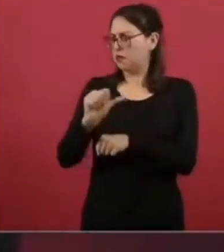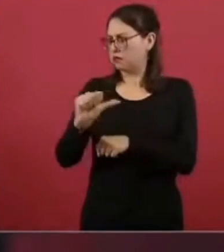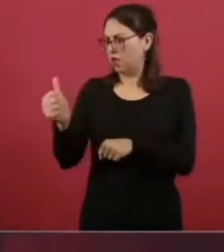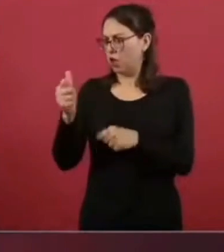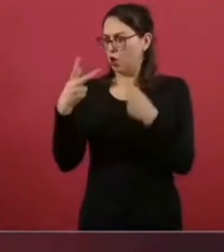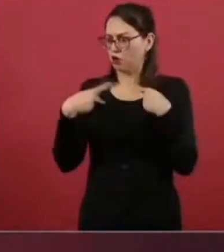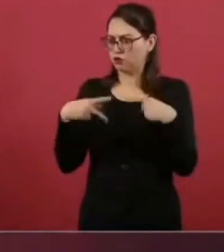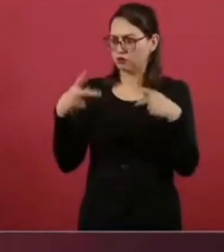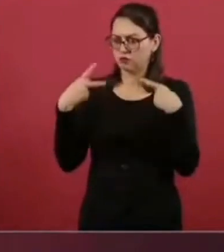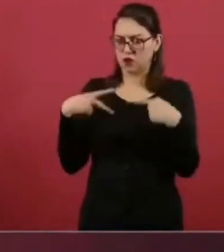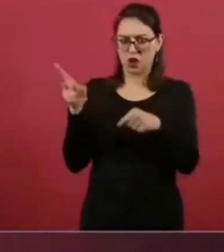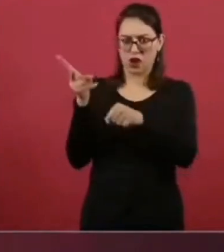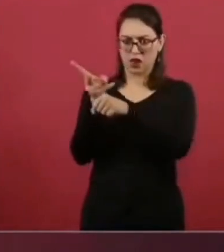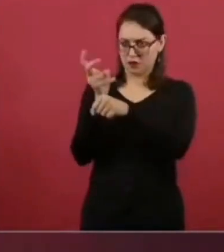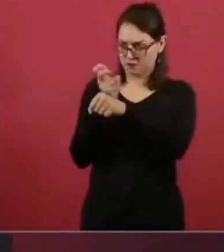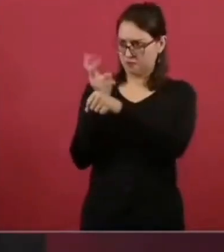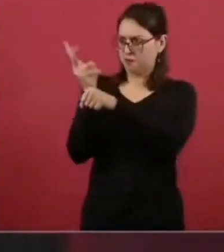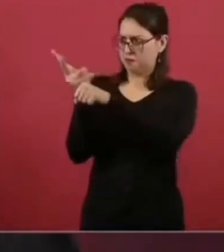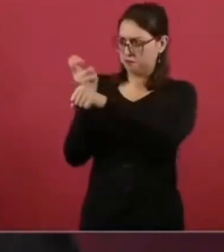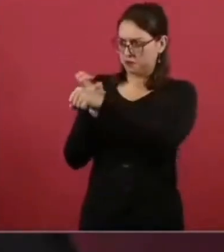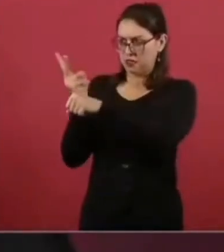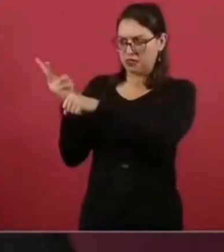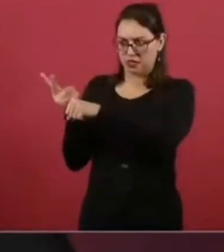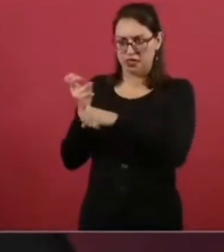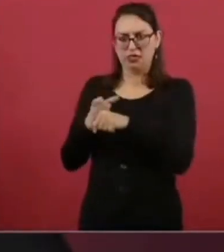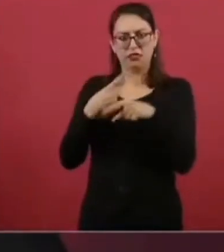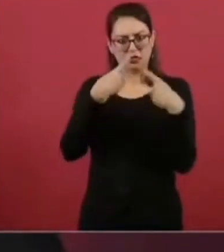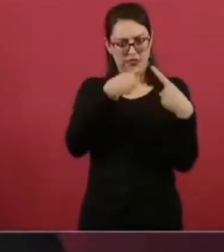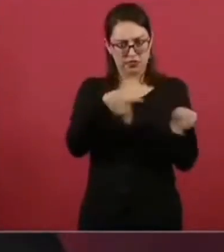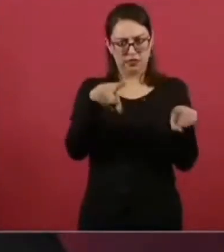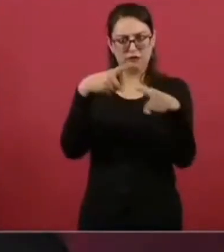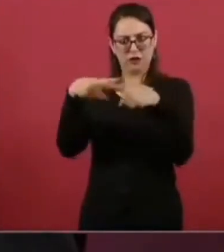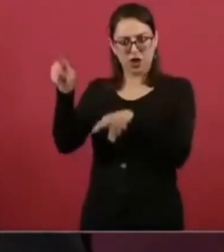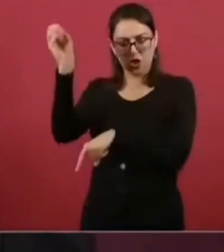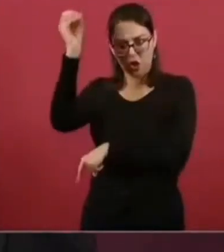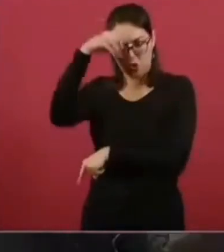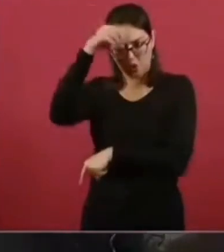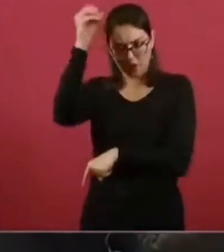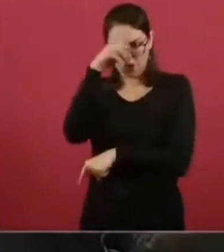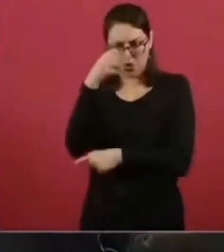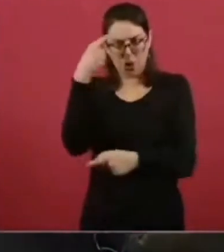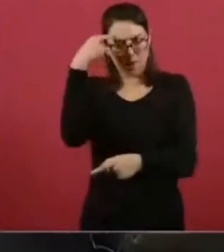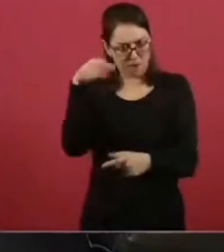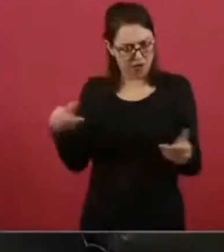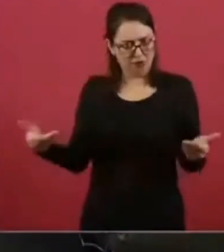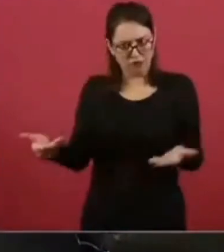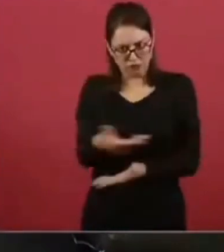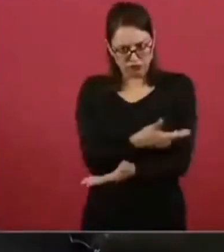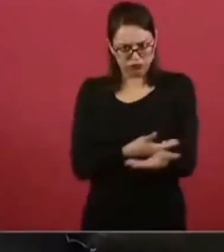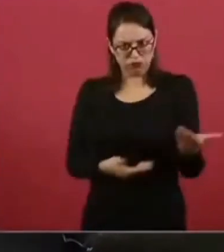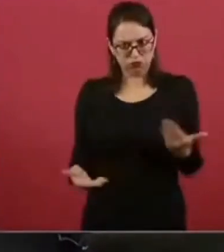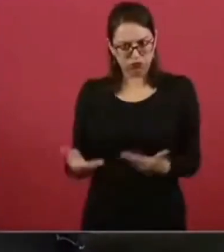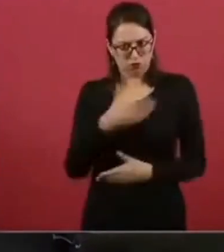su programa, ¿cómo se llama? Tercer grado, todos en contra